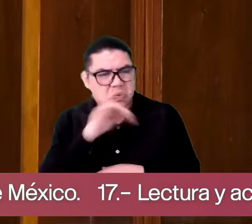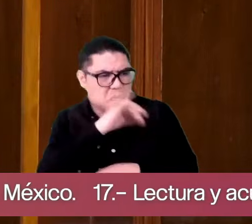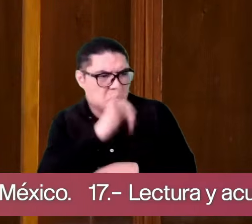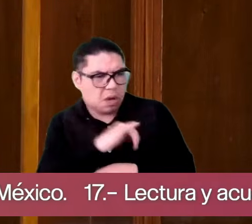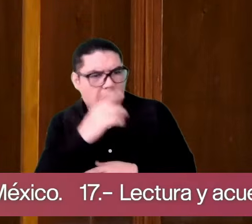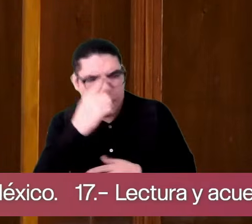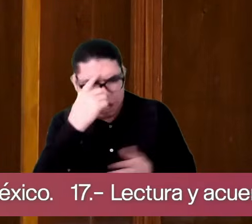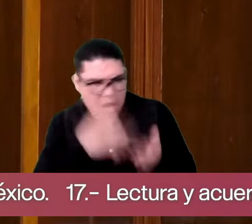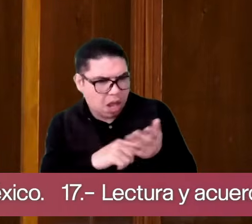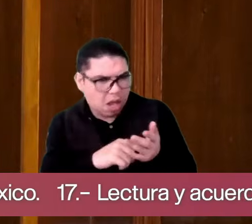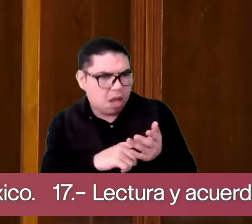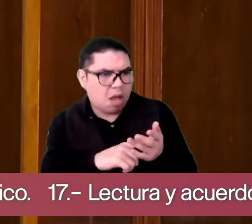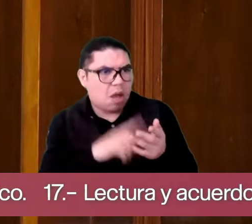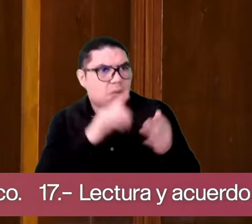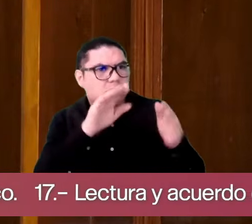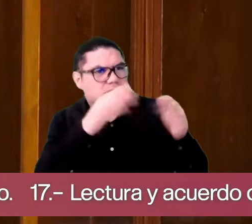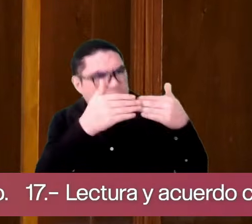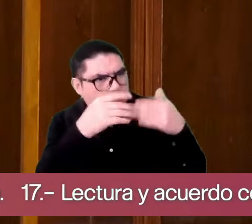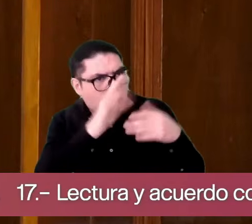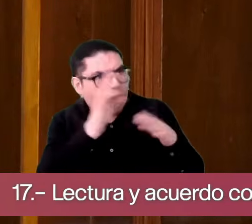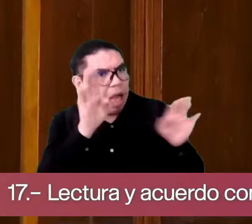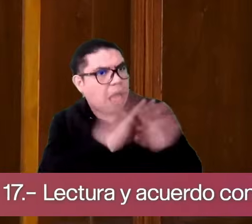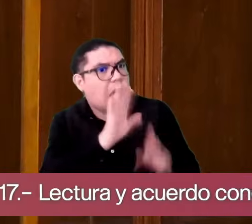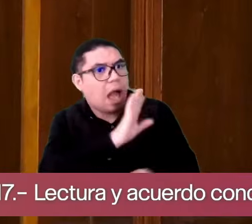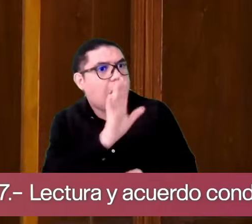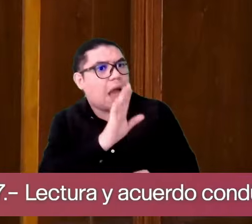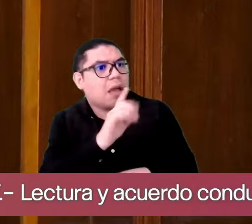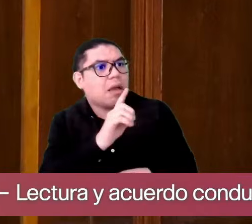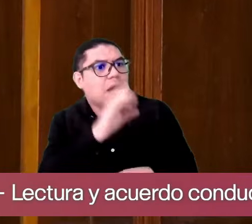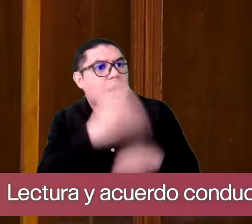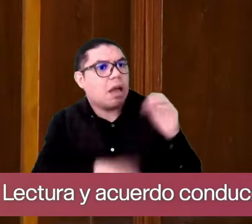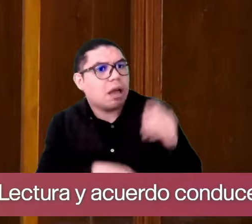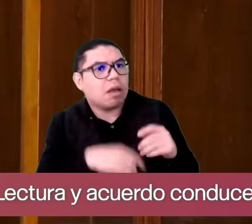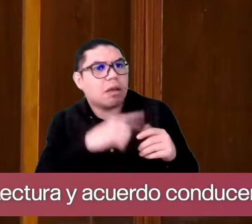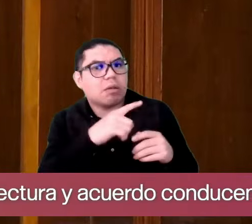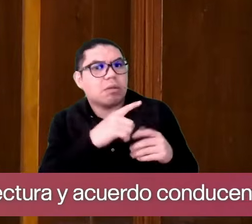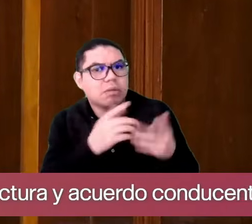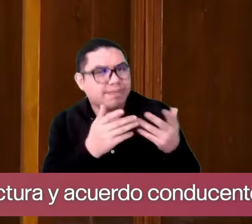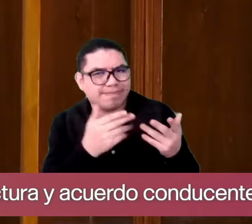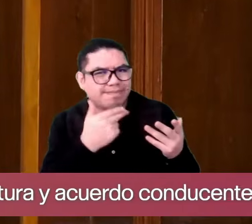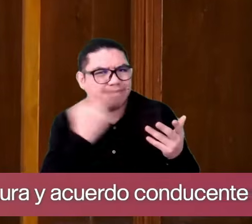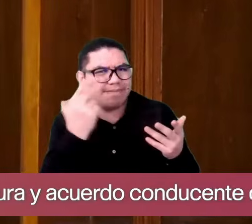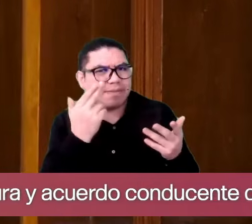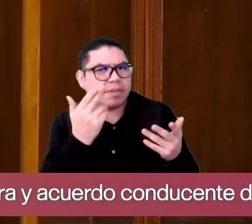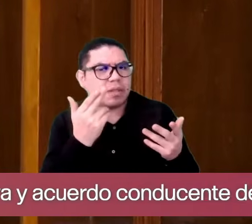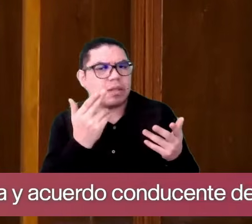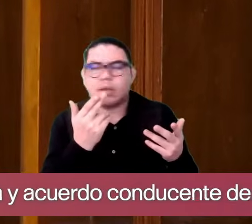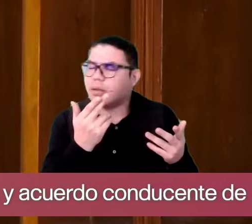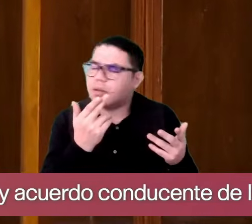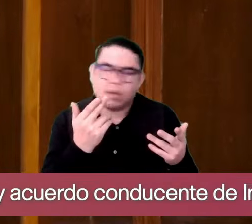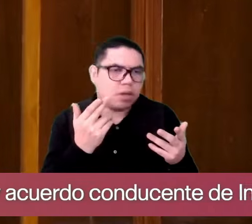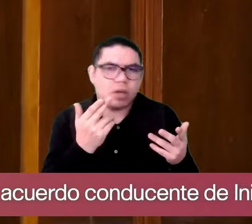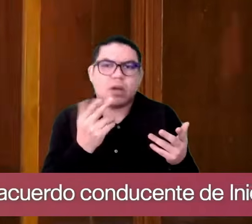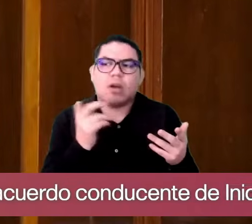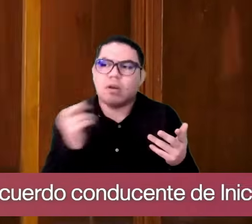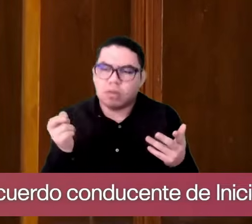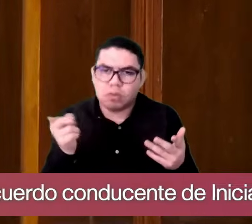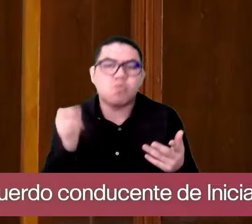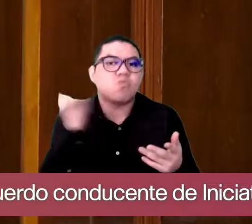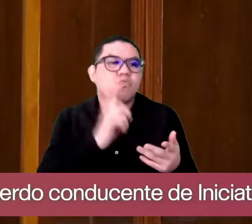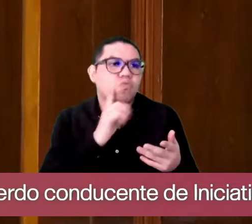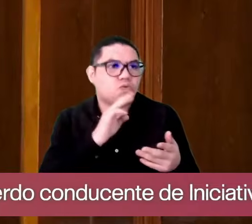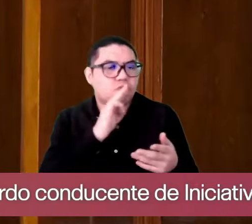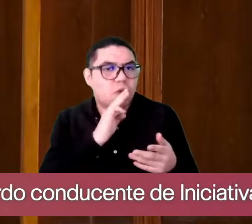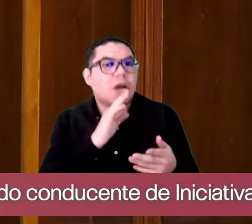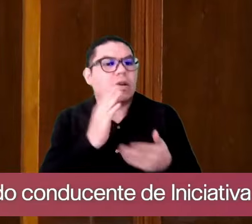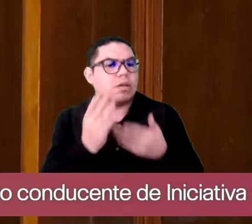que cerraba y clasificaba el caso como suicidio. Se formó, se capacitó,